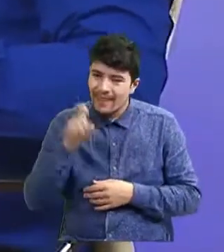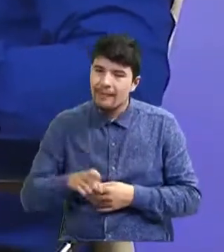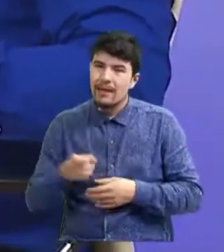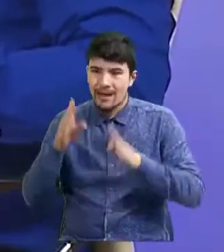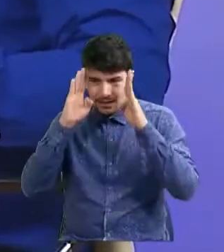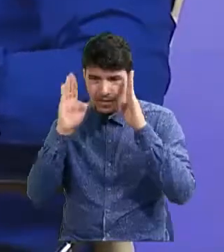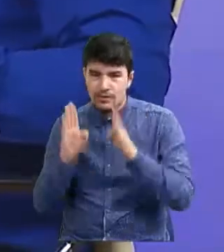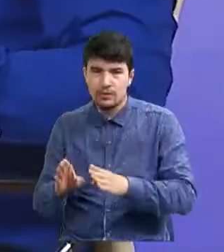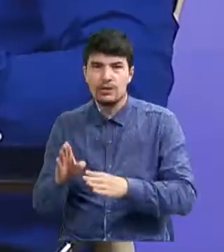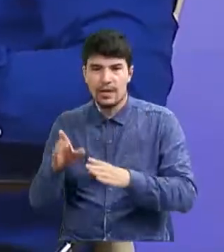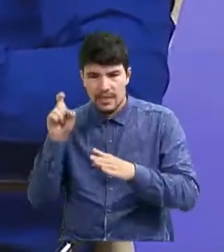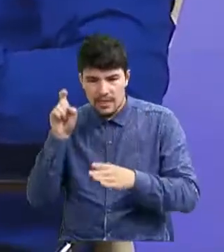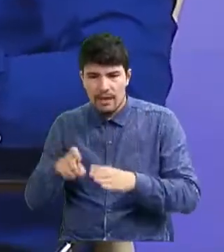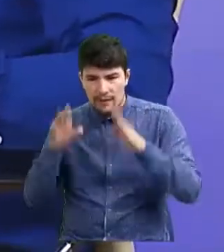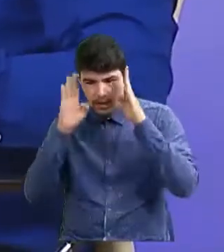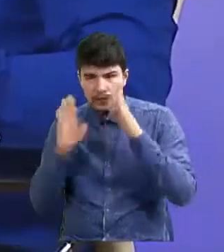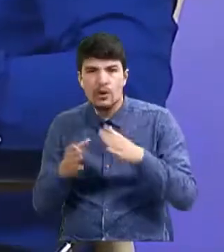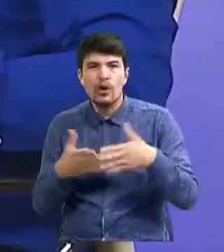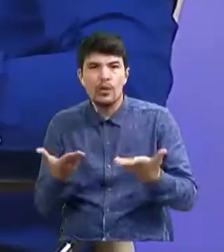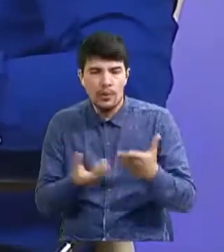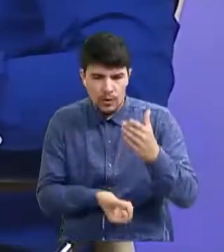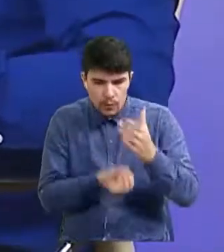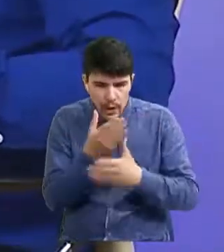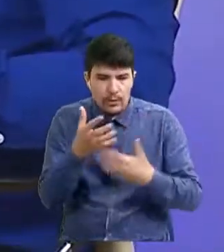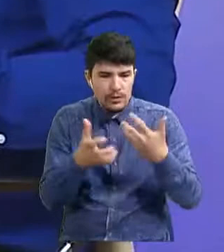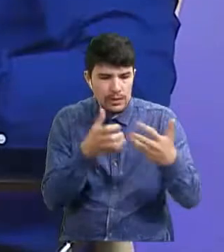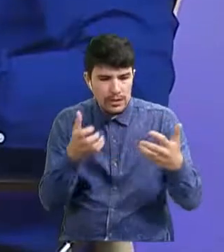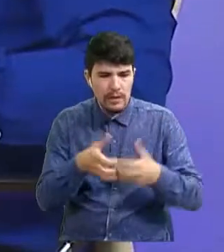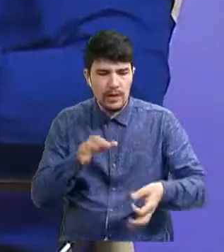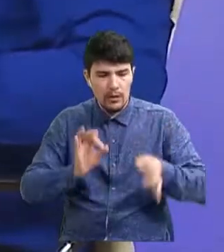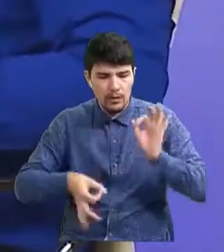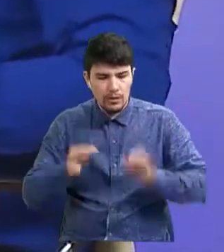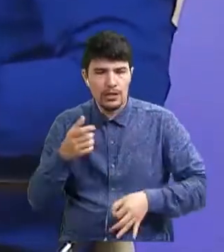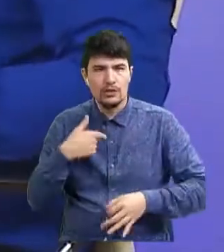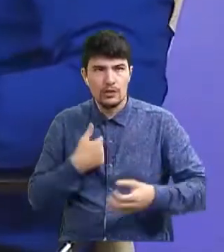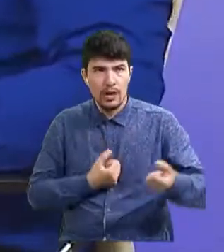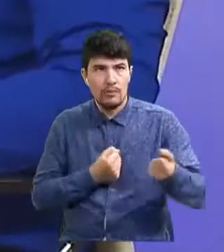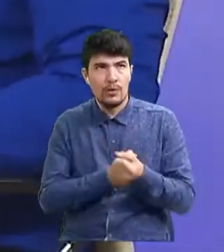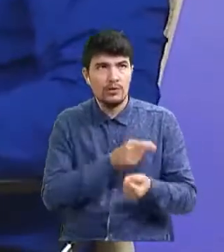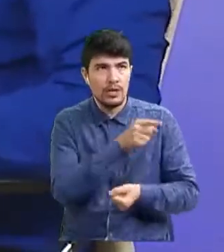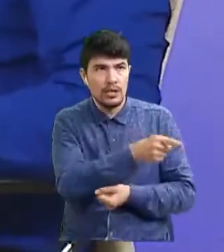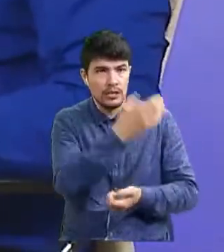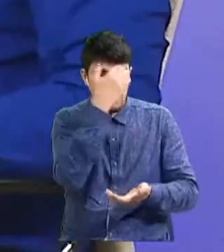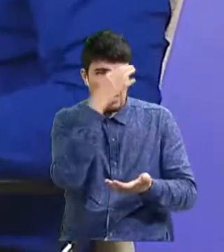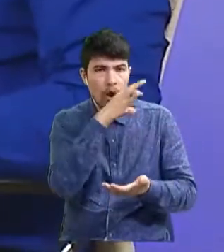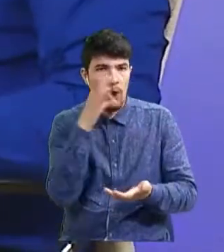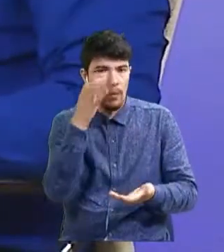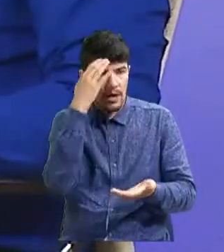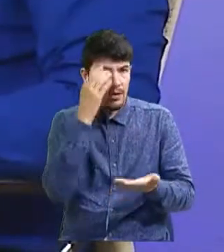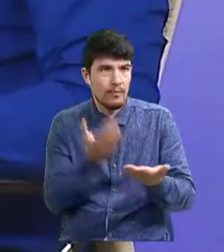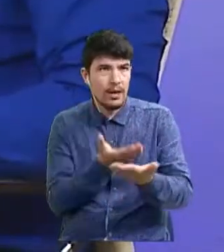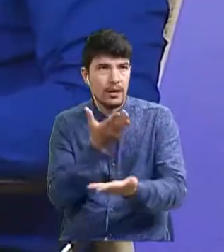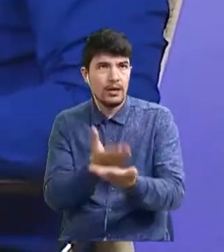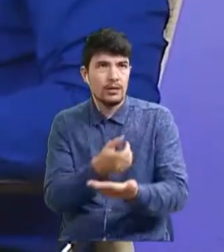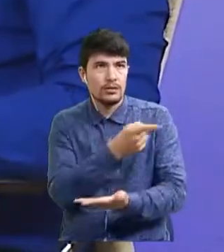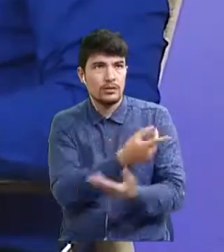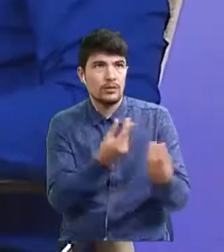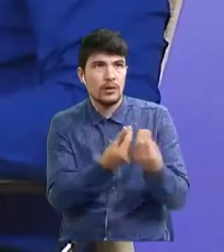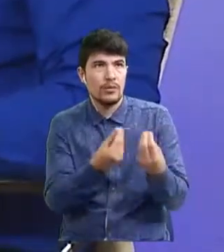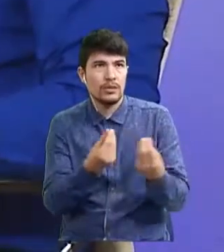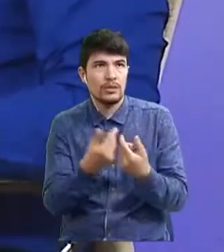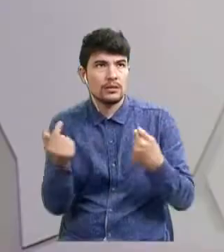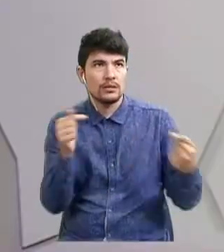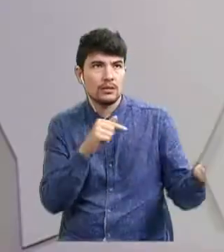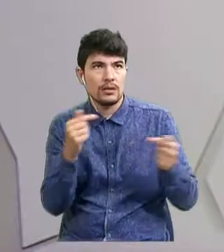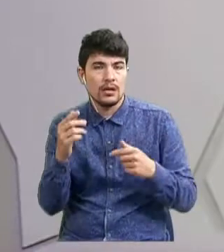que se tiene que dar con la modernización de la justicia. Me uno también a los elementos que que ha planteado aquí mi compañero de